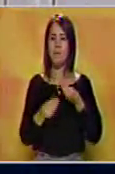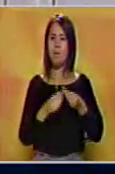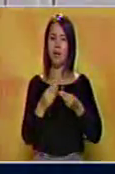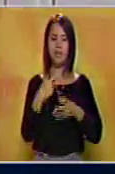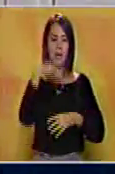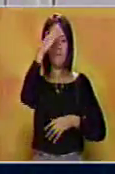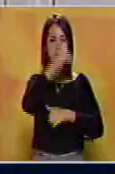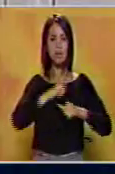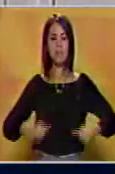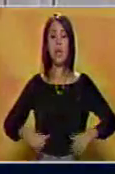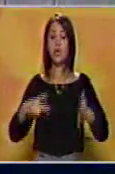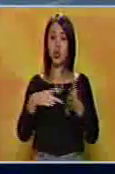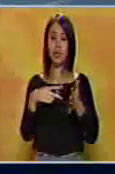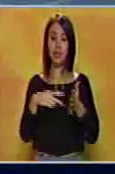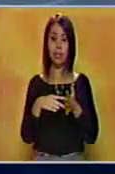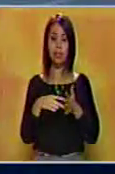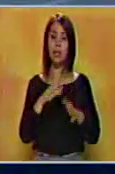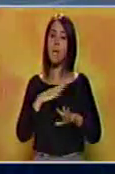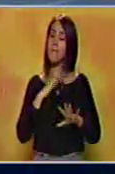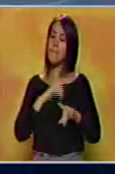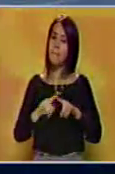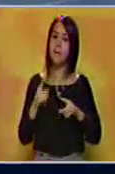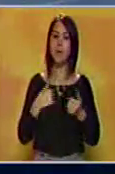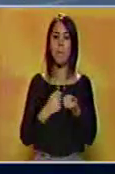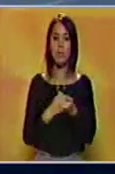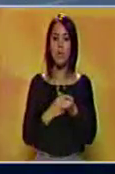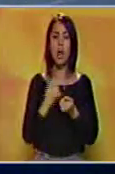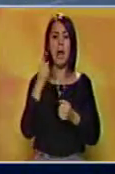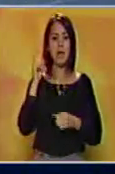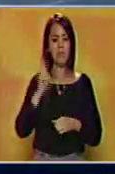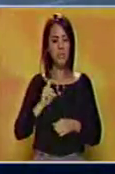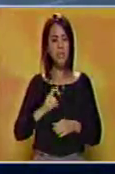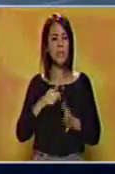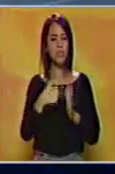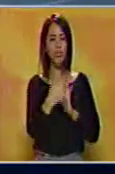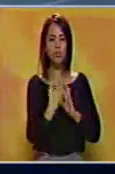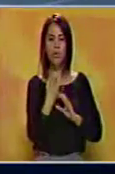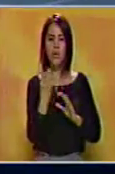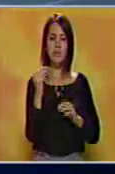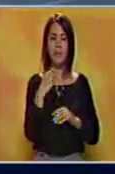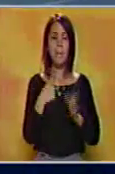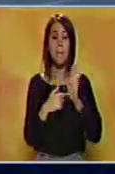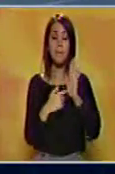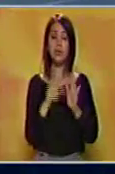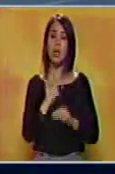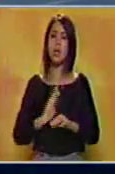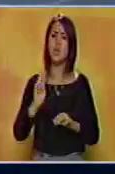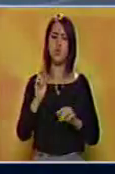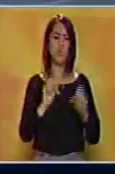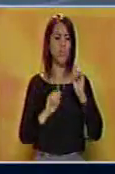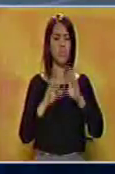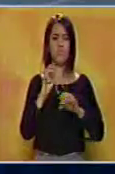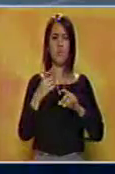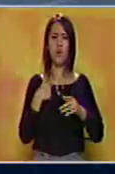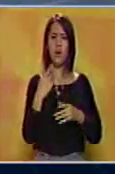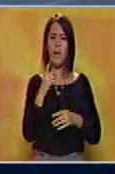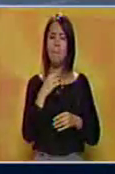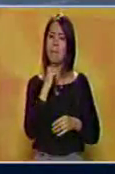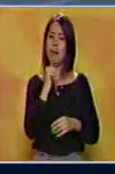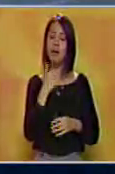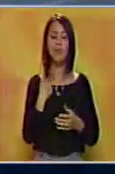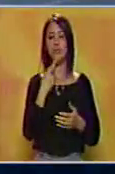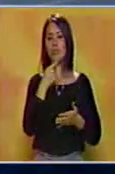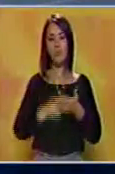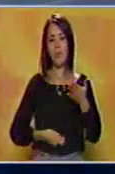acción militar contra siria aunque apoyará hacer lo necesario para mostrar que el uso de armas químicas es inaceptable